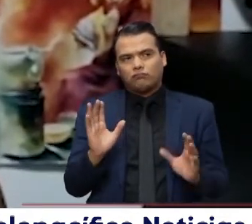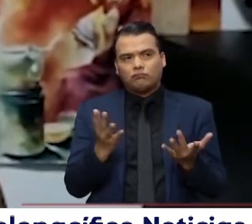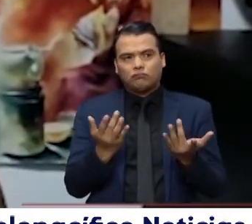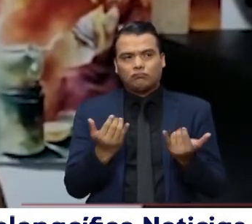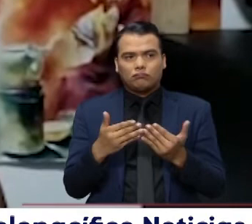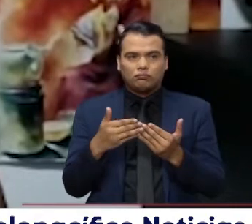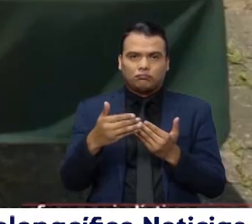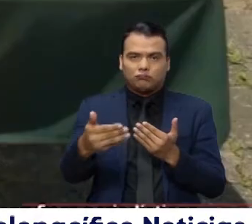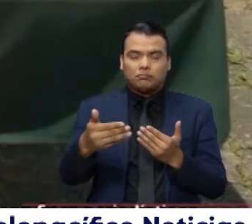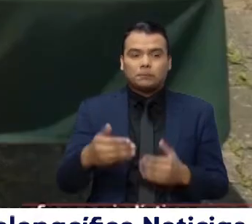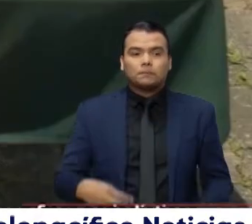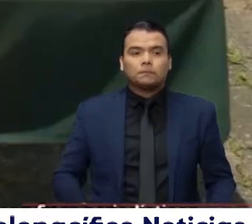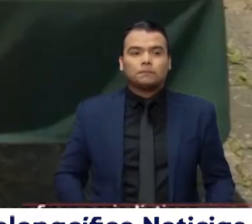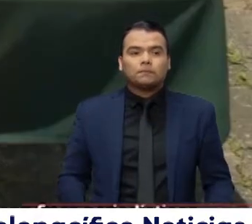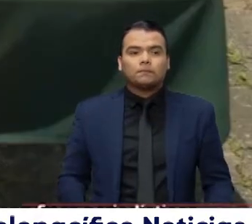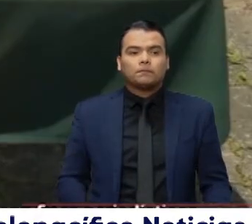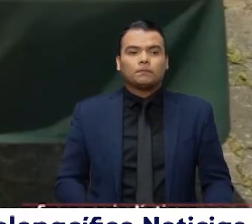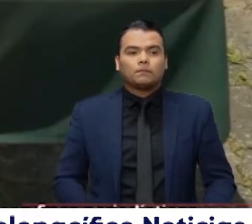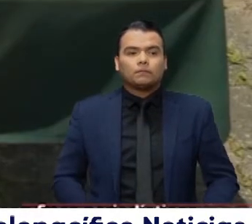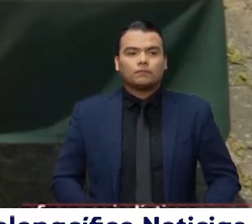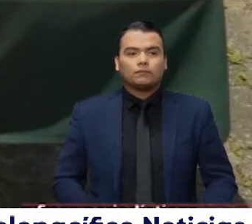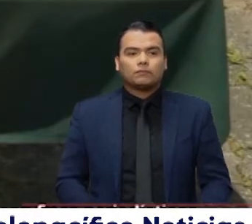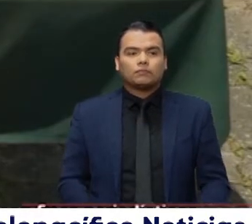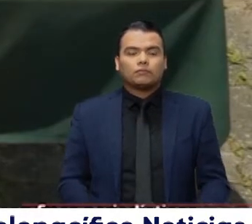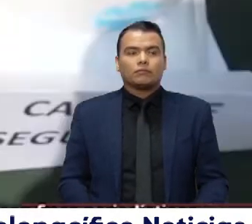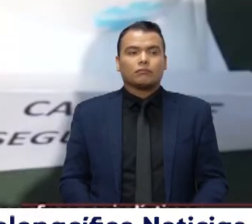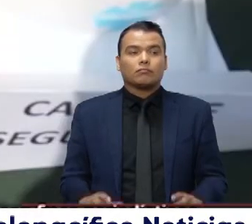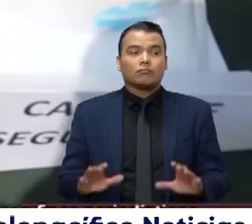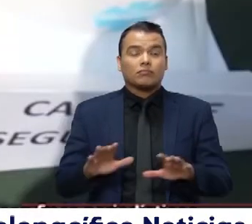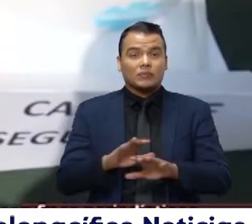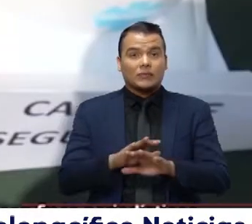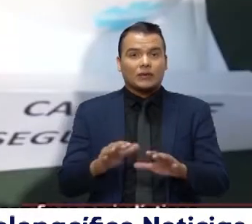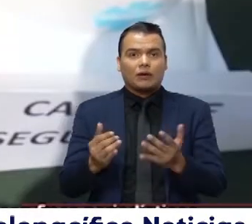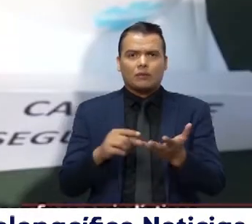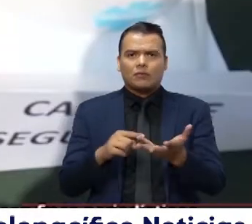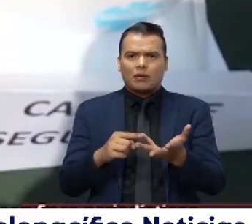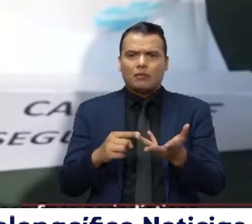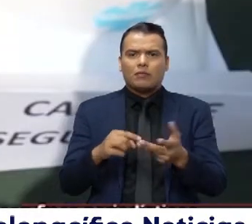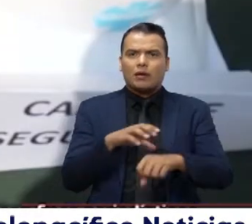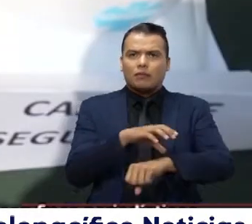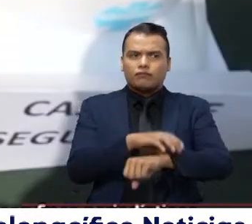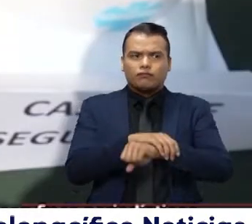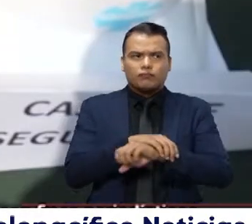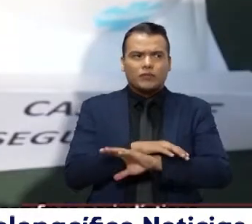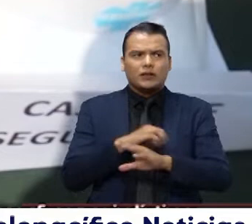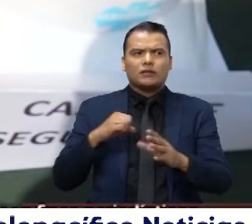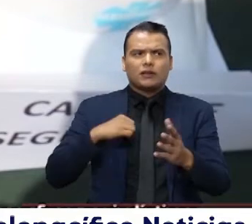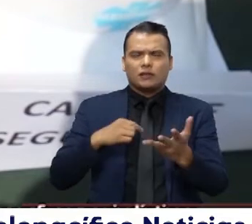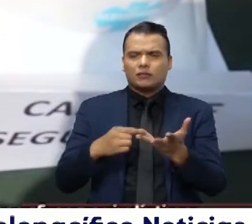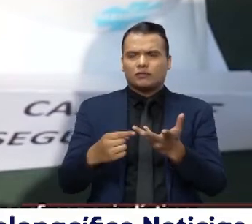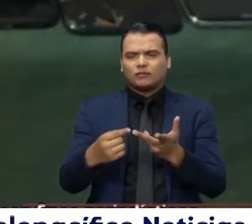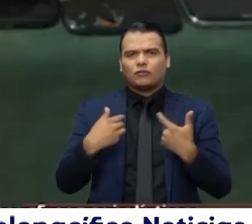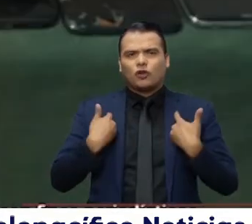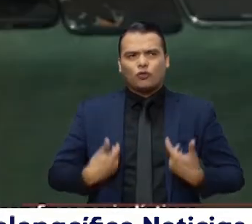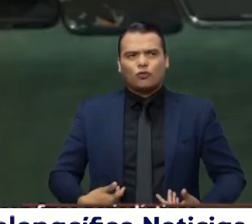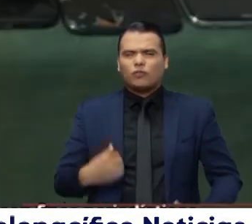que prosiguen. Durante los operativos de captura, se les incautaron teléfonos celulares, prendas alusivas a la primera